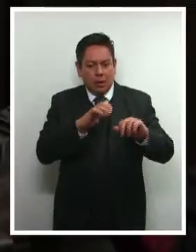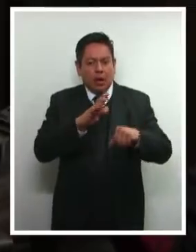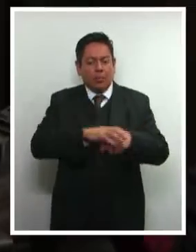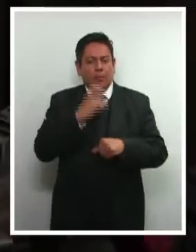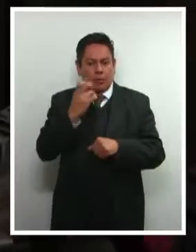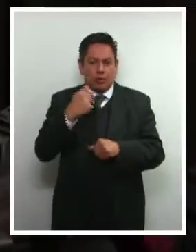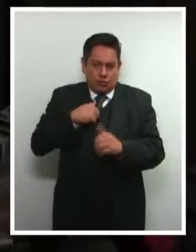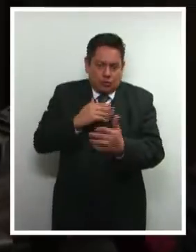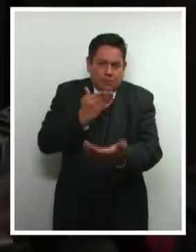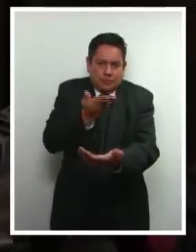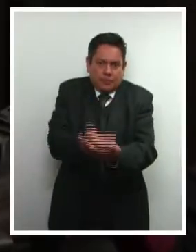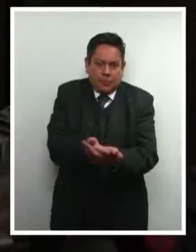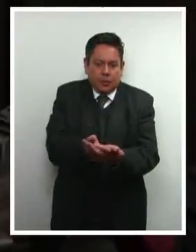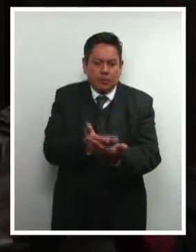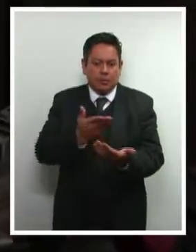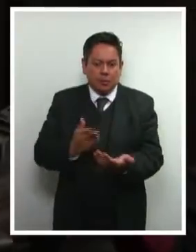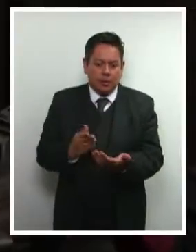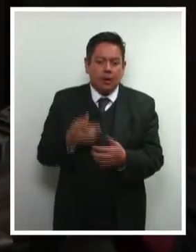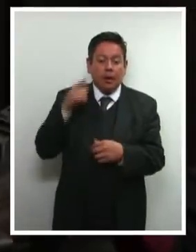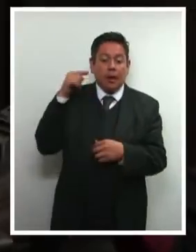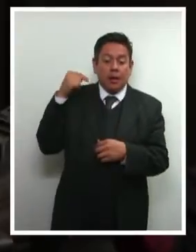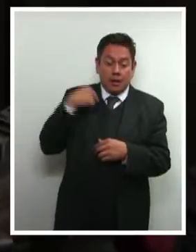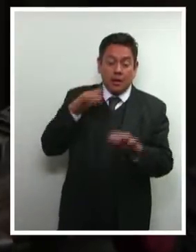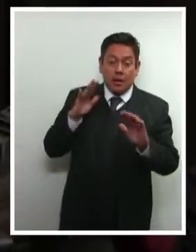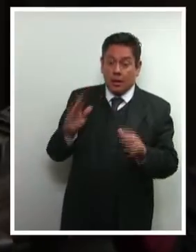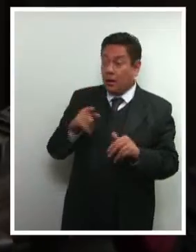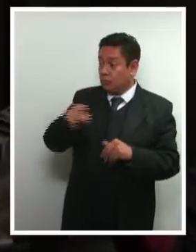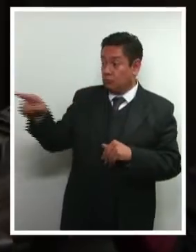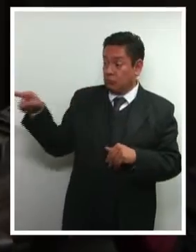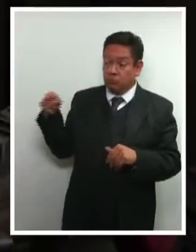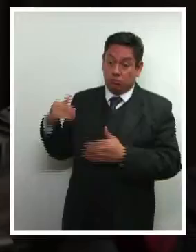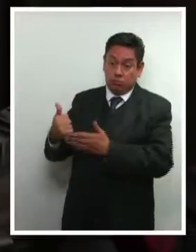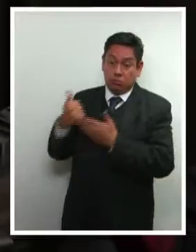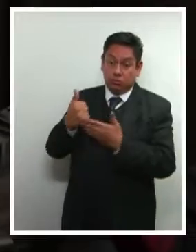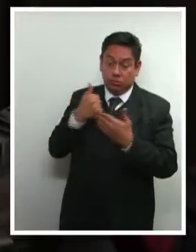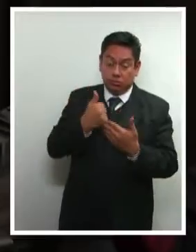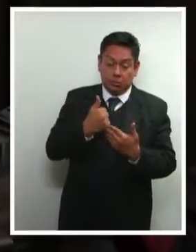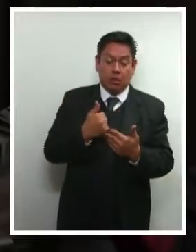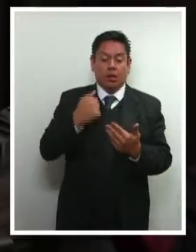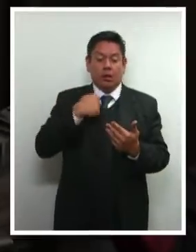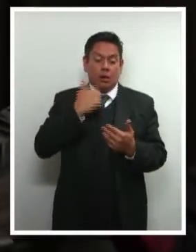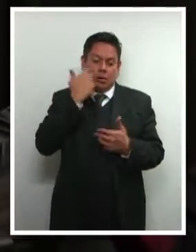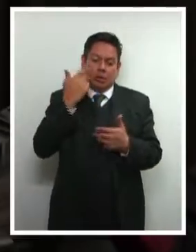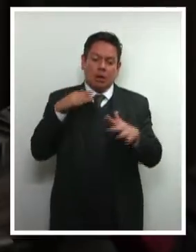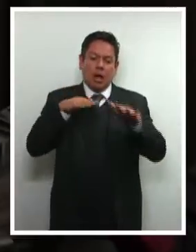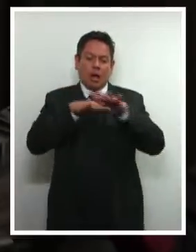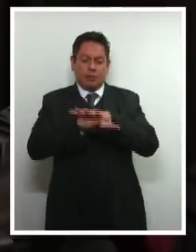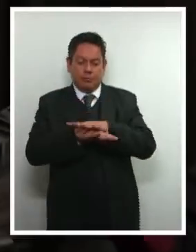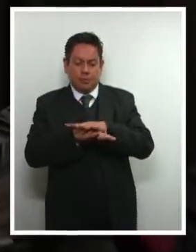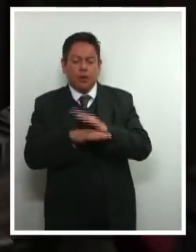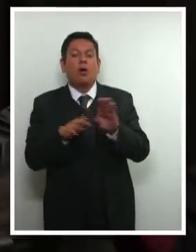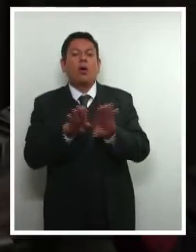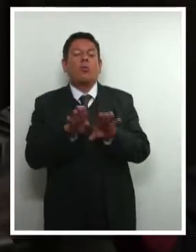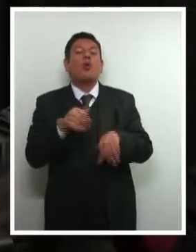ya con el apoyo, ya con el aval de muchos de ustedes, un cambio en el numeral 3 del